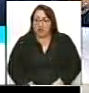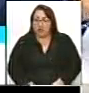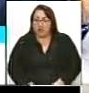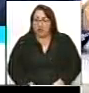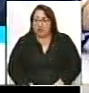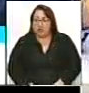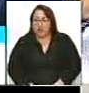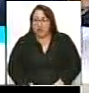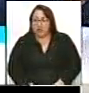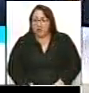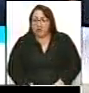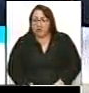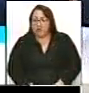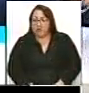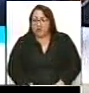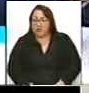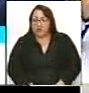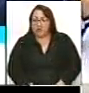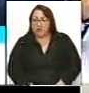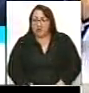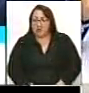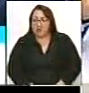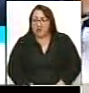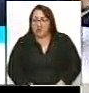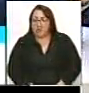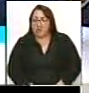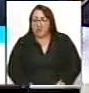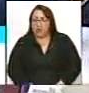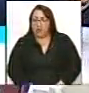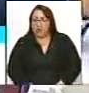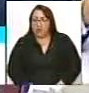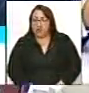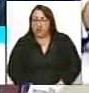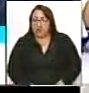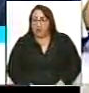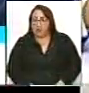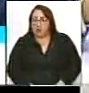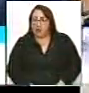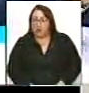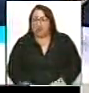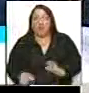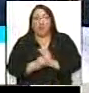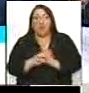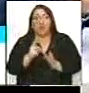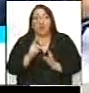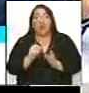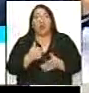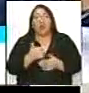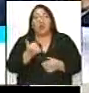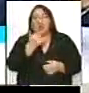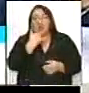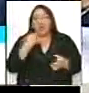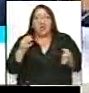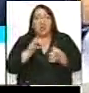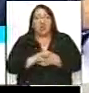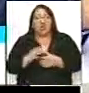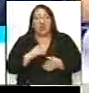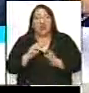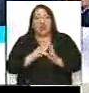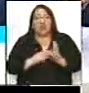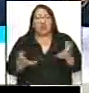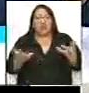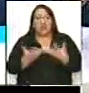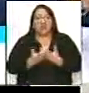Entonces, ¿qué sucedería si de la noche a la mañana decimos se prohíben las alianzas y si quieres tu movimiento regional te